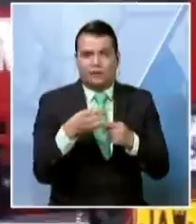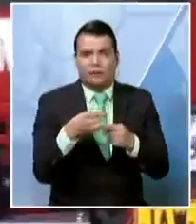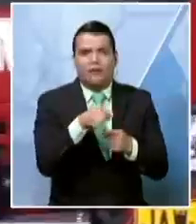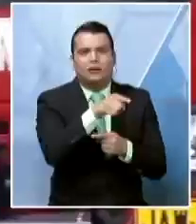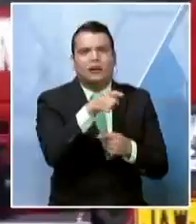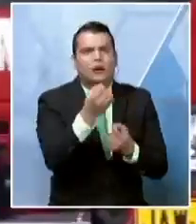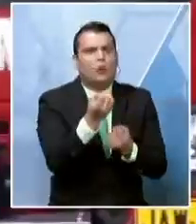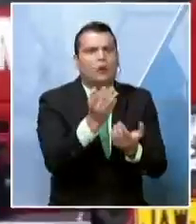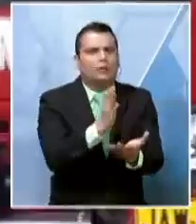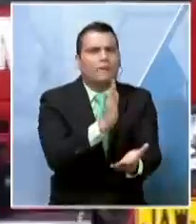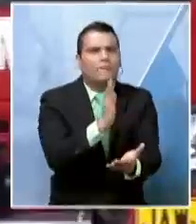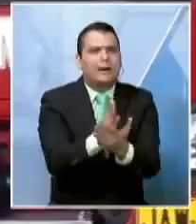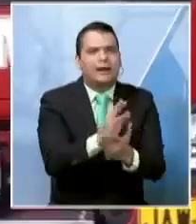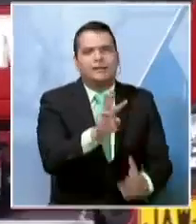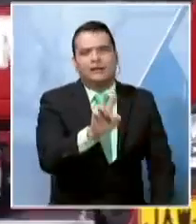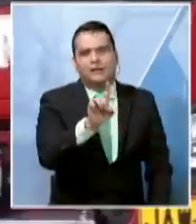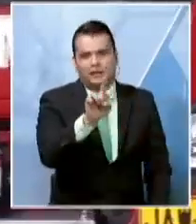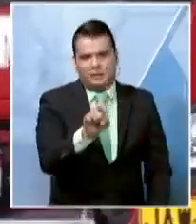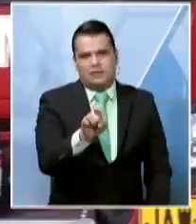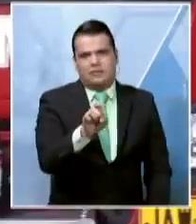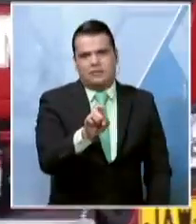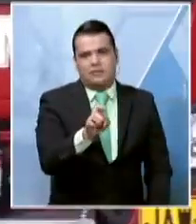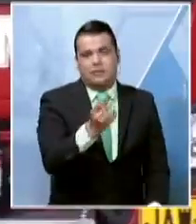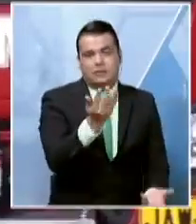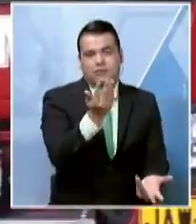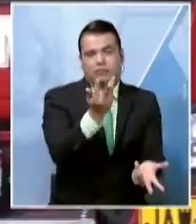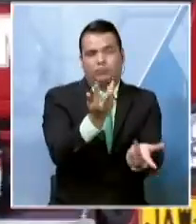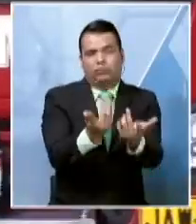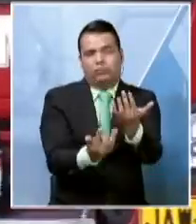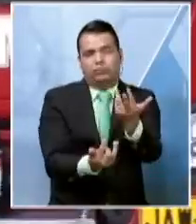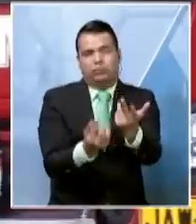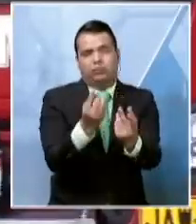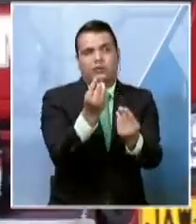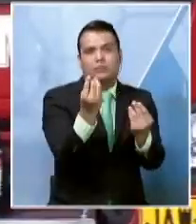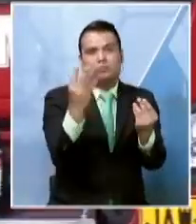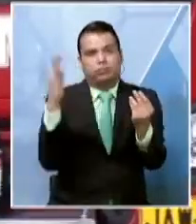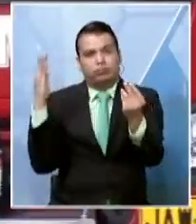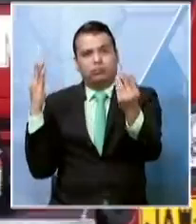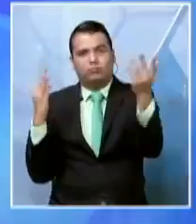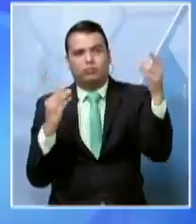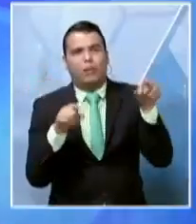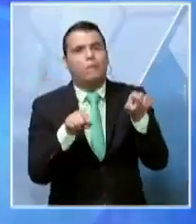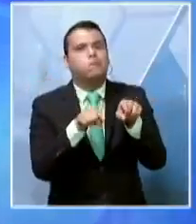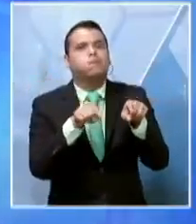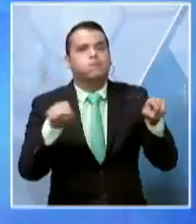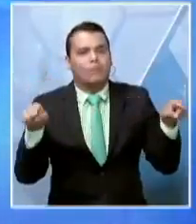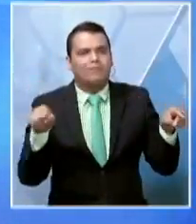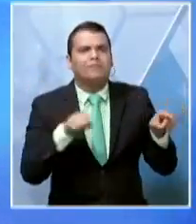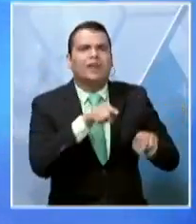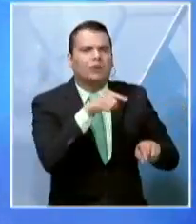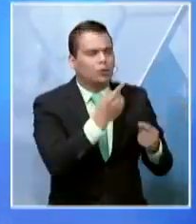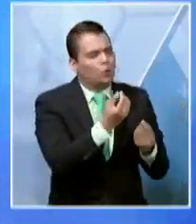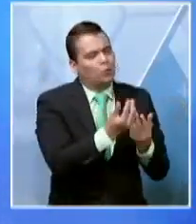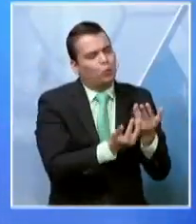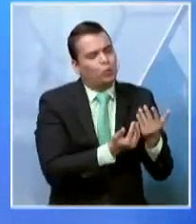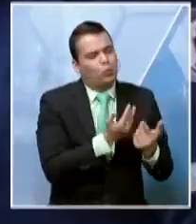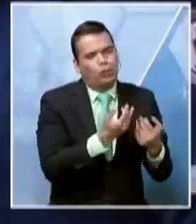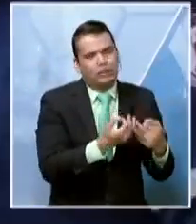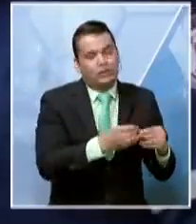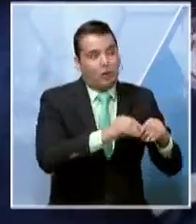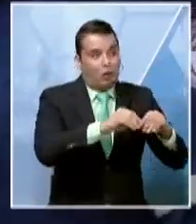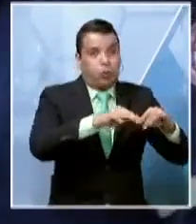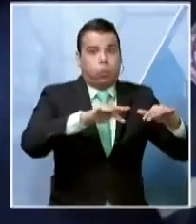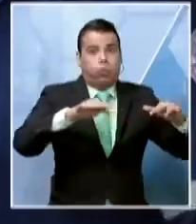forestales, entre ellos mal llamadas las quemas mal llamadas controladas. Aunque Popayán tiene los